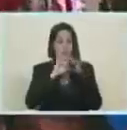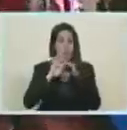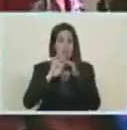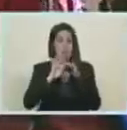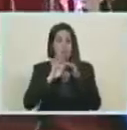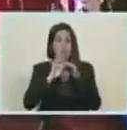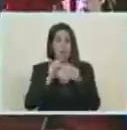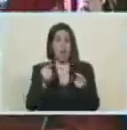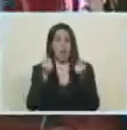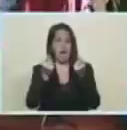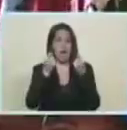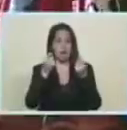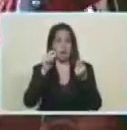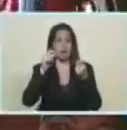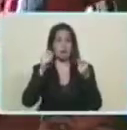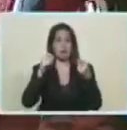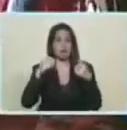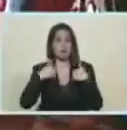Entonces,